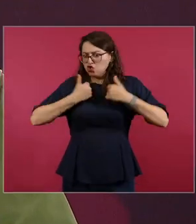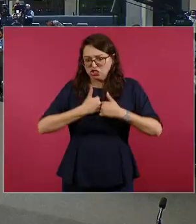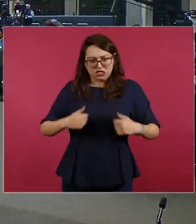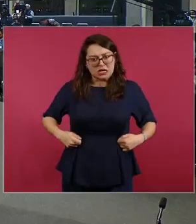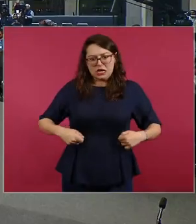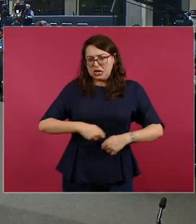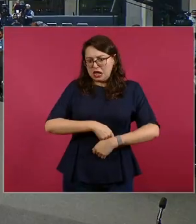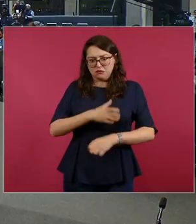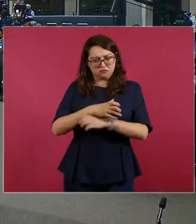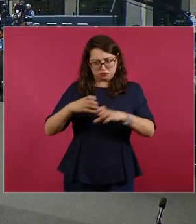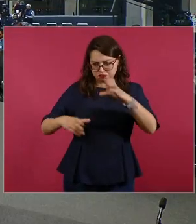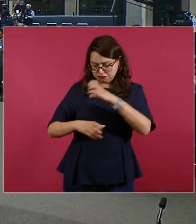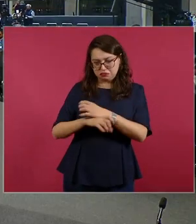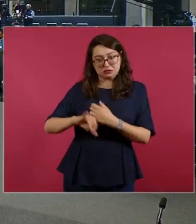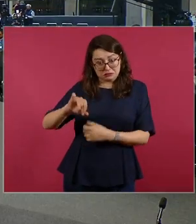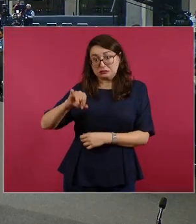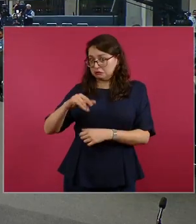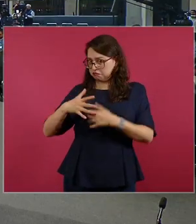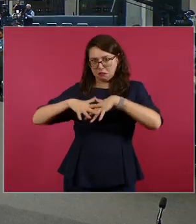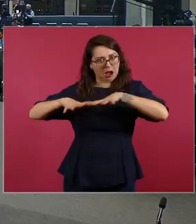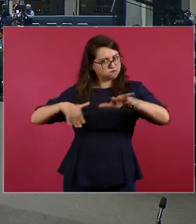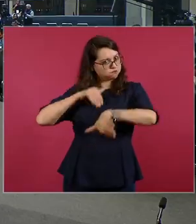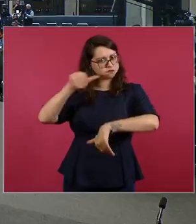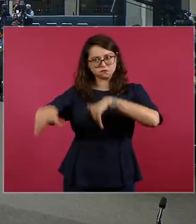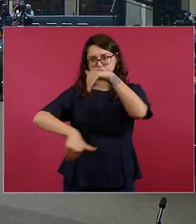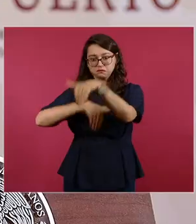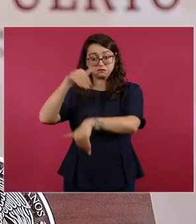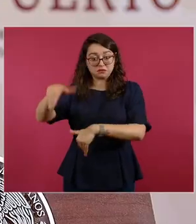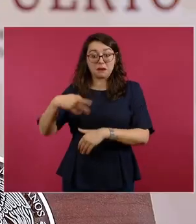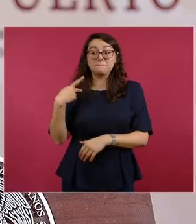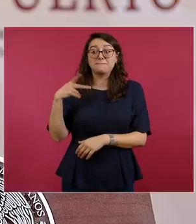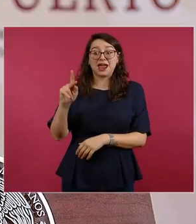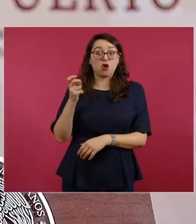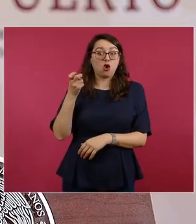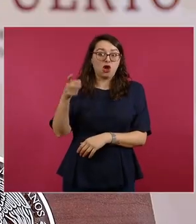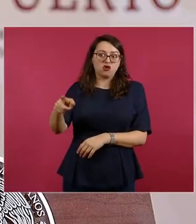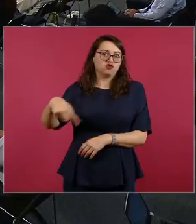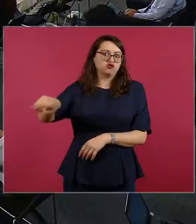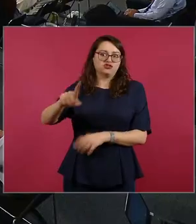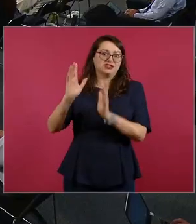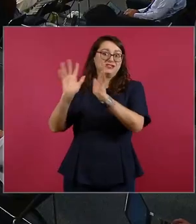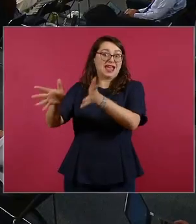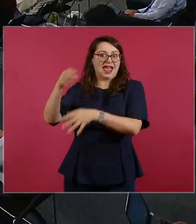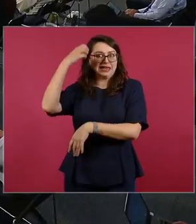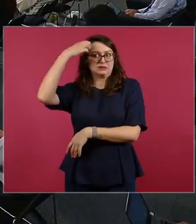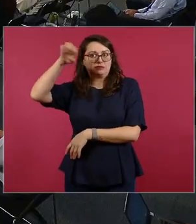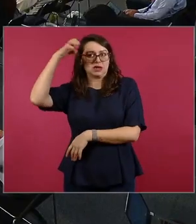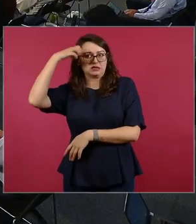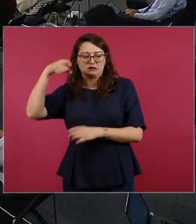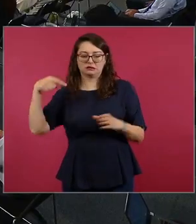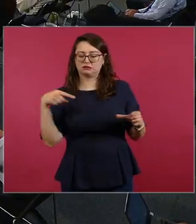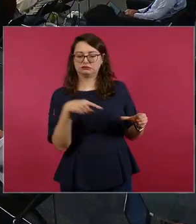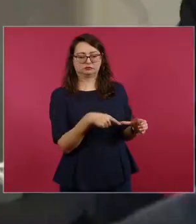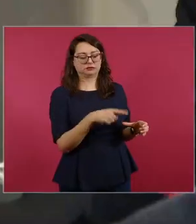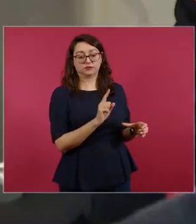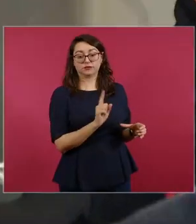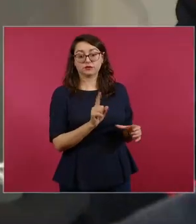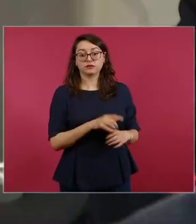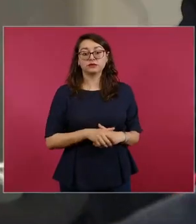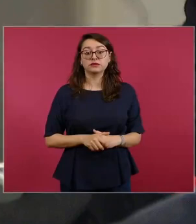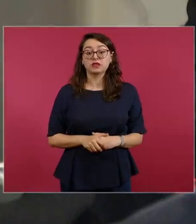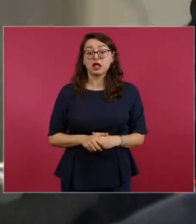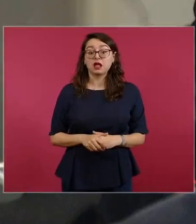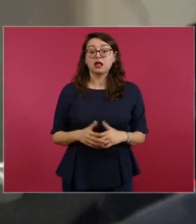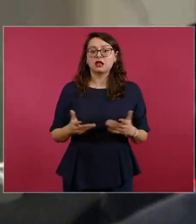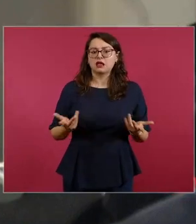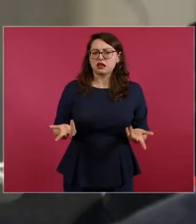poco adquiriendo a través de la carrera militar Secretario entonces el ir al mar ese día no estaba o sea a